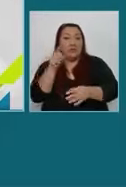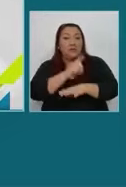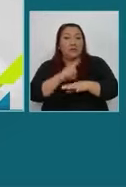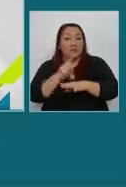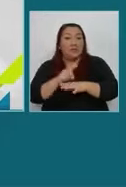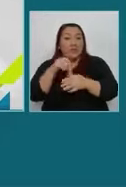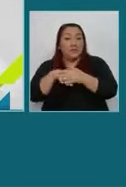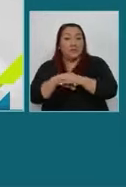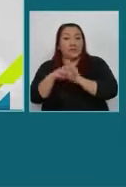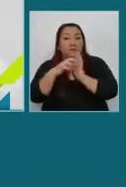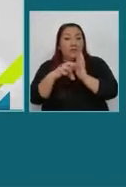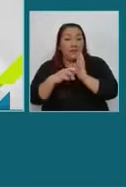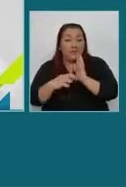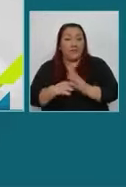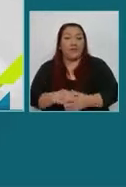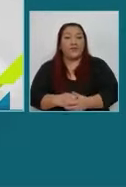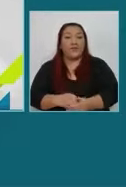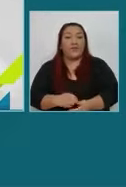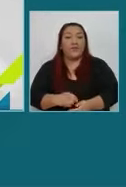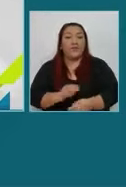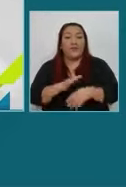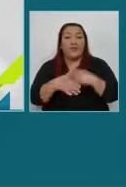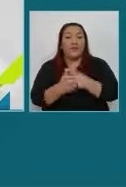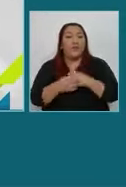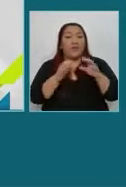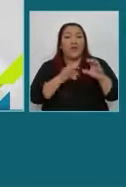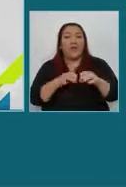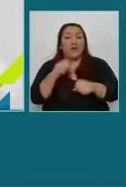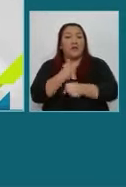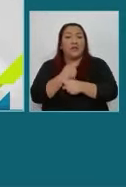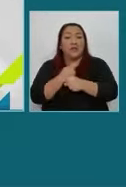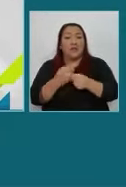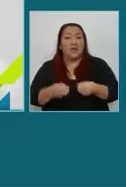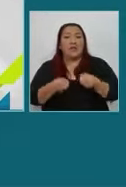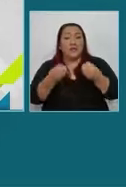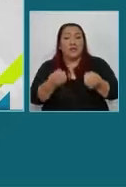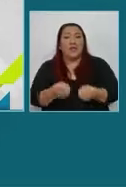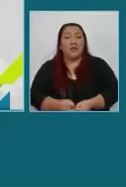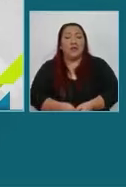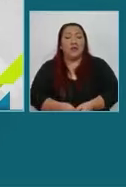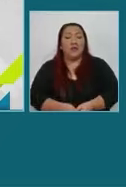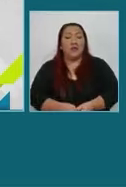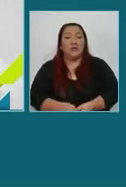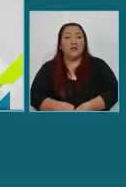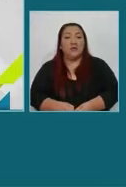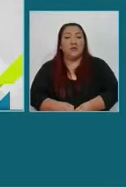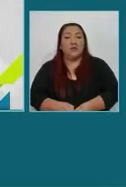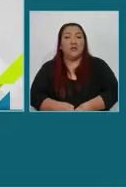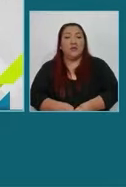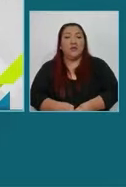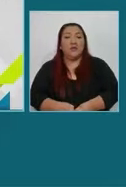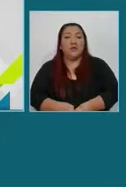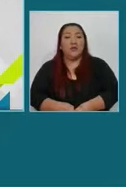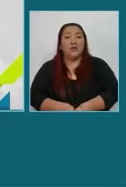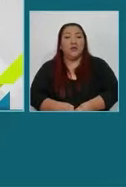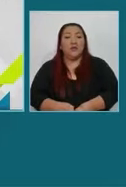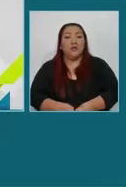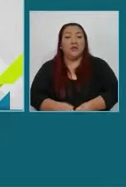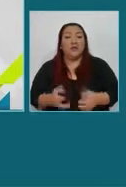desarrollar desde el programa, todas las actividades y las estrategias que desplegamos, tienen como misión fortalecer